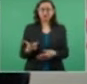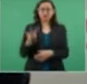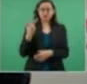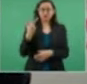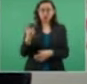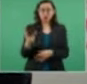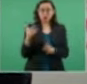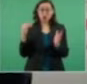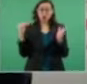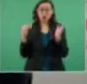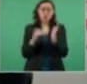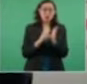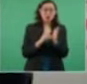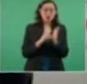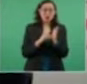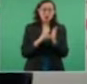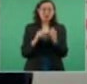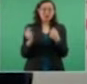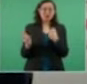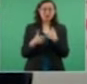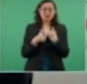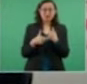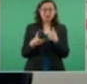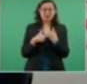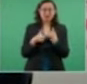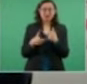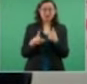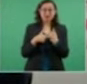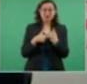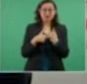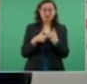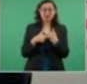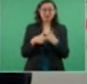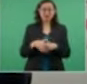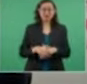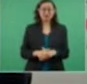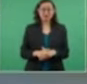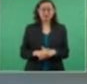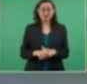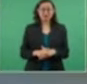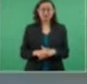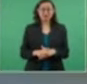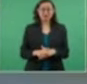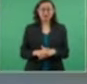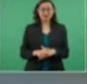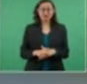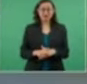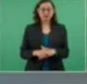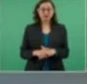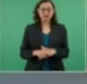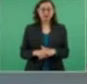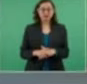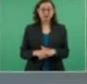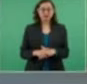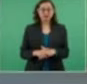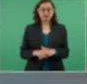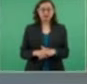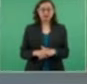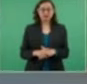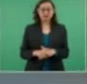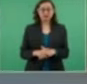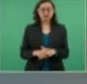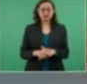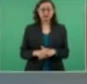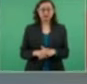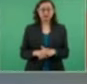de aportación y por lo tanto les entregan todos los años el Premio Nacional de Periodismo, de igual forma tendrían que ser también